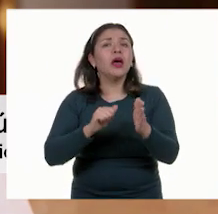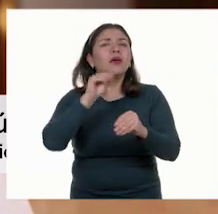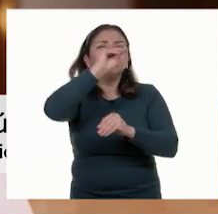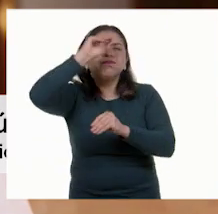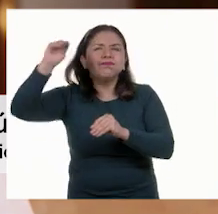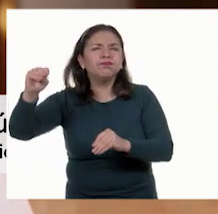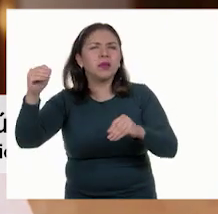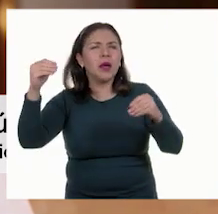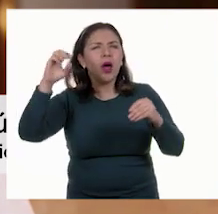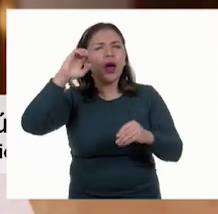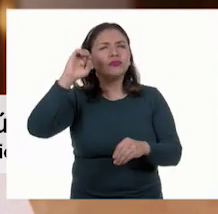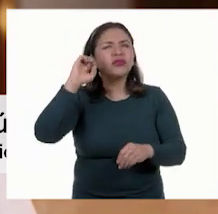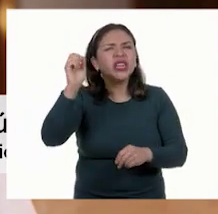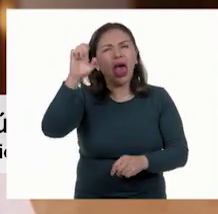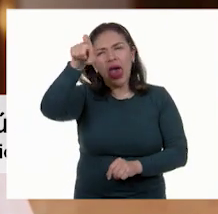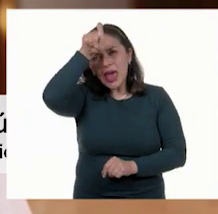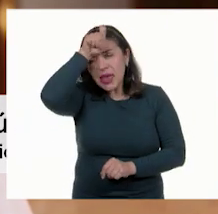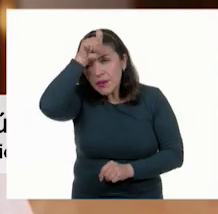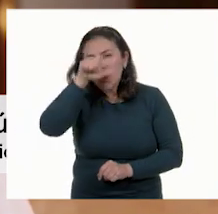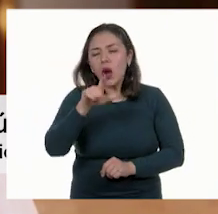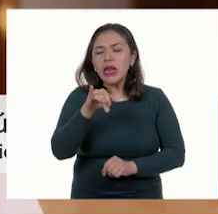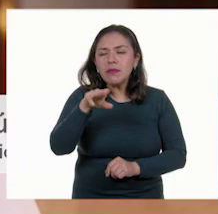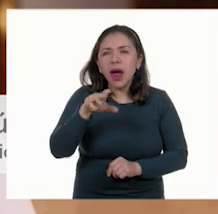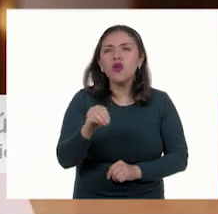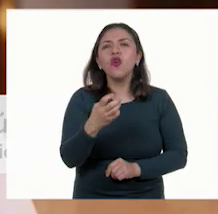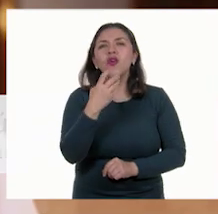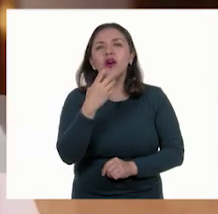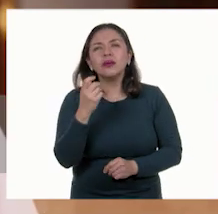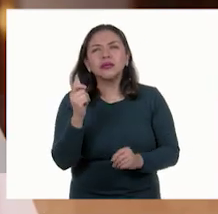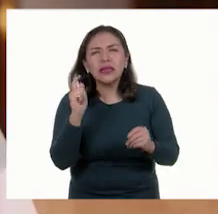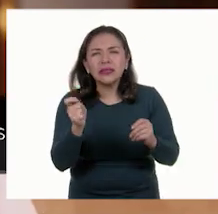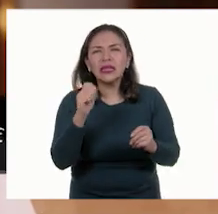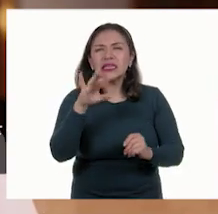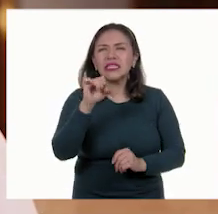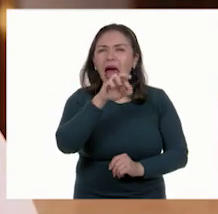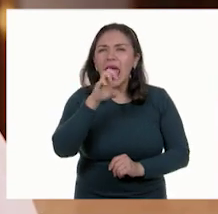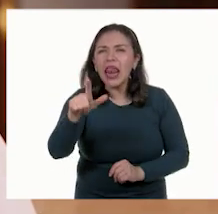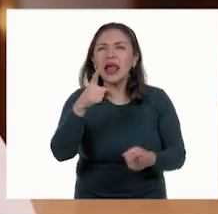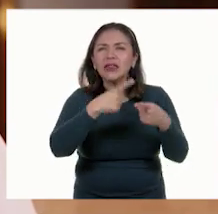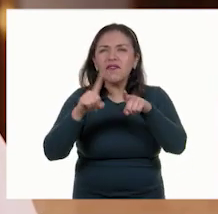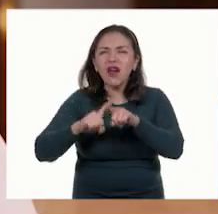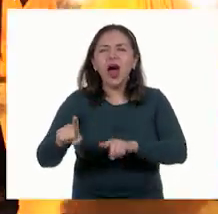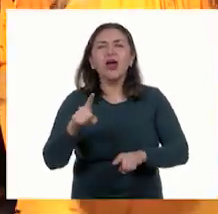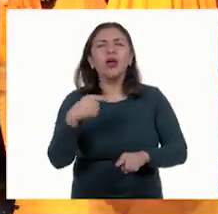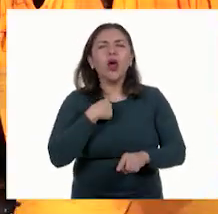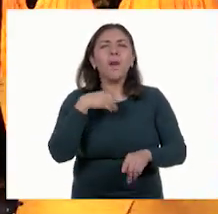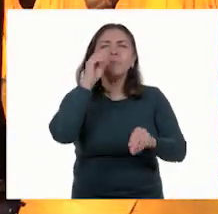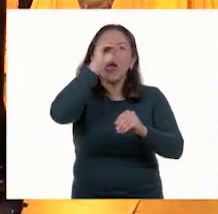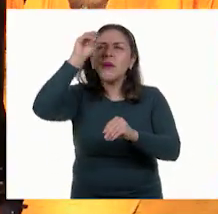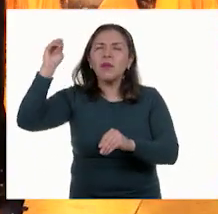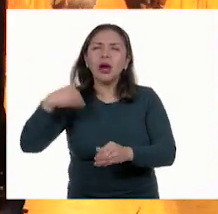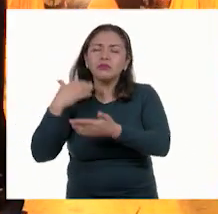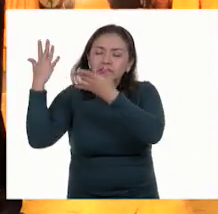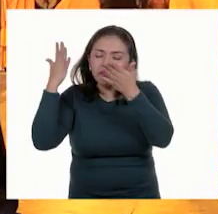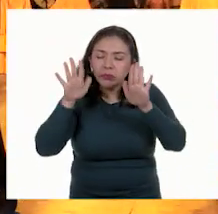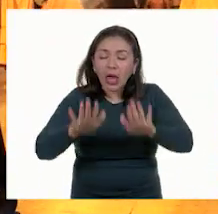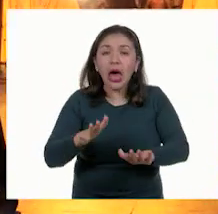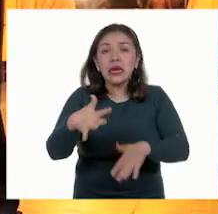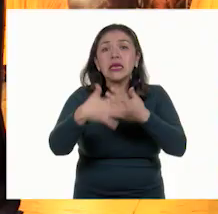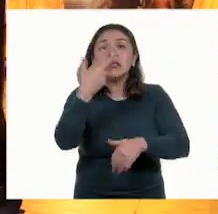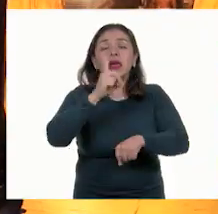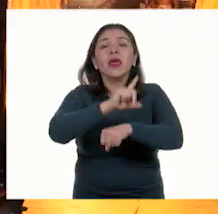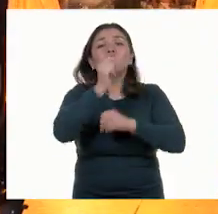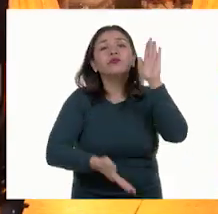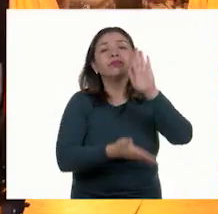gira muy bonita, Egipto, Líbano, Israel, países fabulosos, ¿no? Increíble. Y llegando estuvimos aquí 15 días y nos fuimos 3 meses a